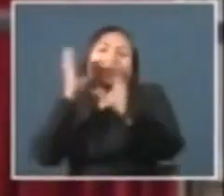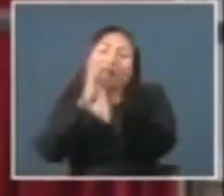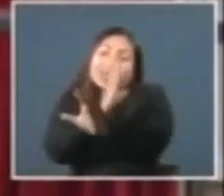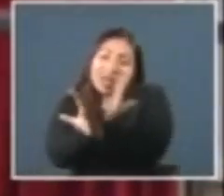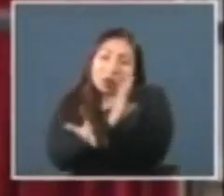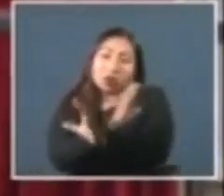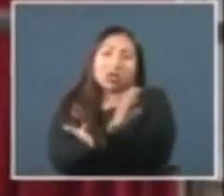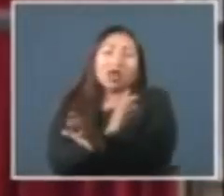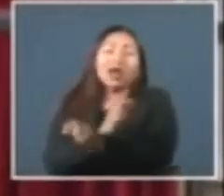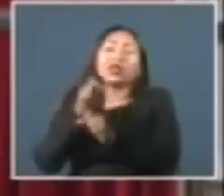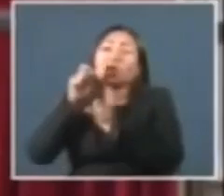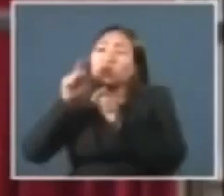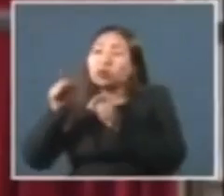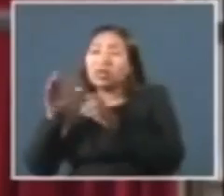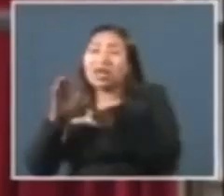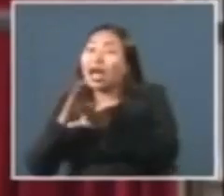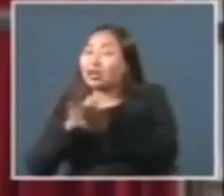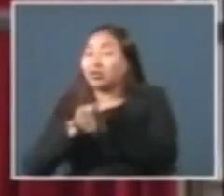derechos de ellas.